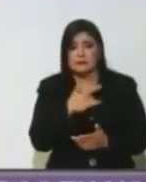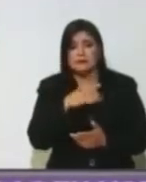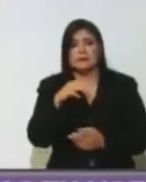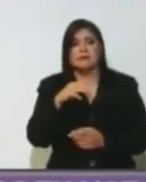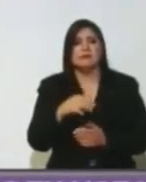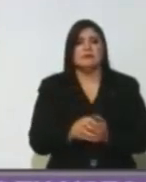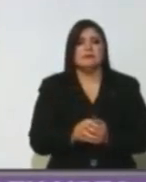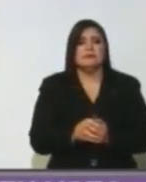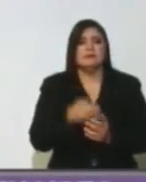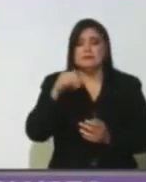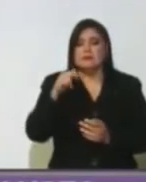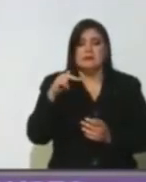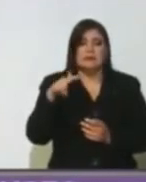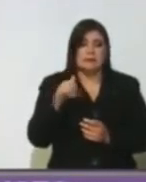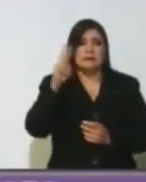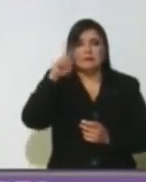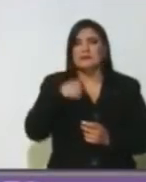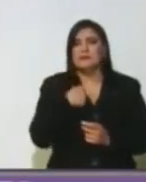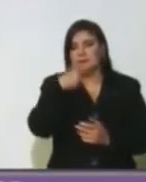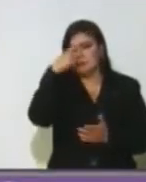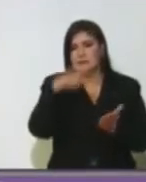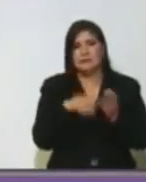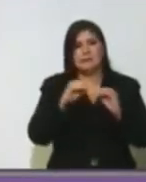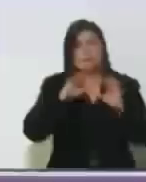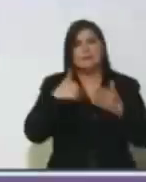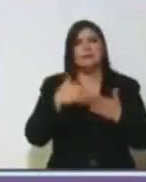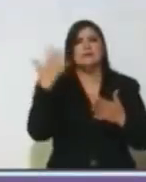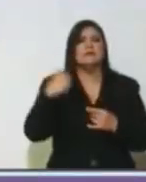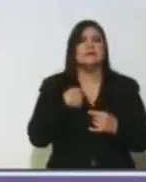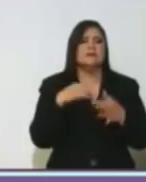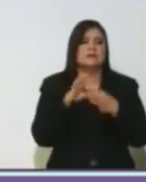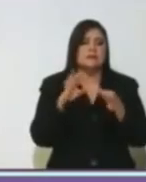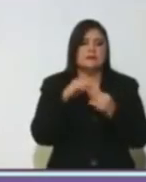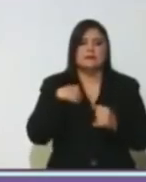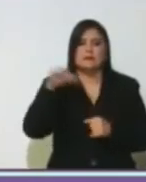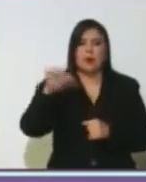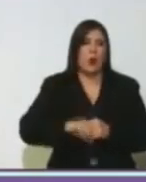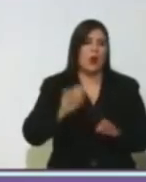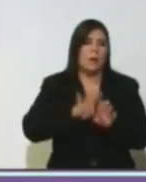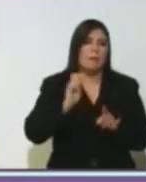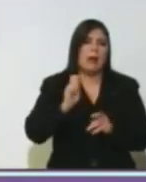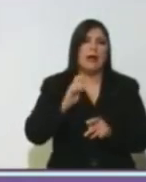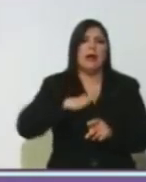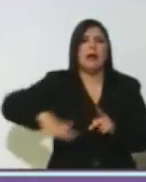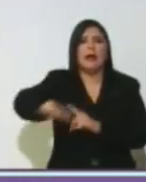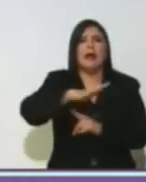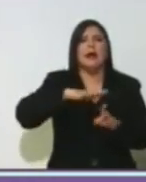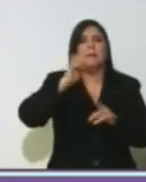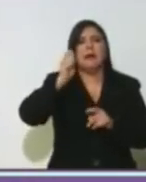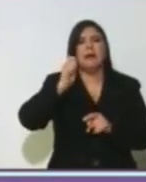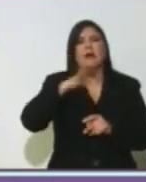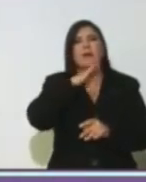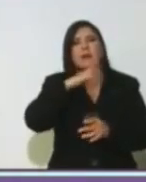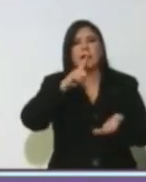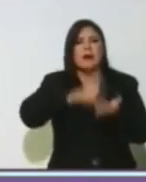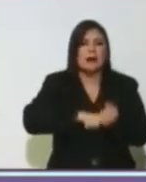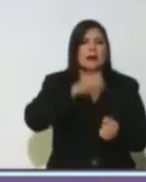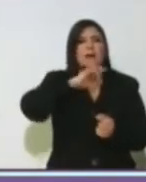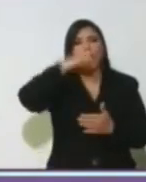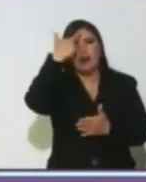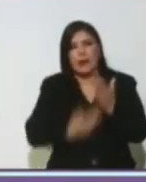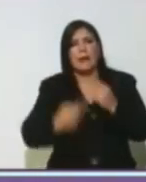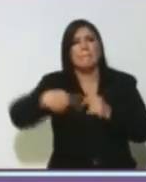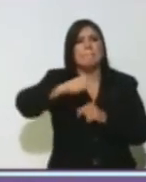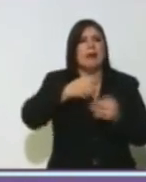manera yo creo que está muy claro y lo mencioné en la presentación que hoy reina la corrupción en los desarrollos inmobiliarios y en la violación del